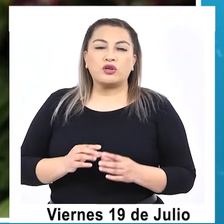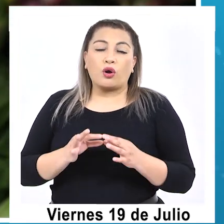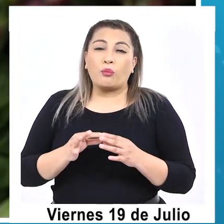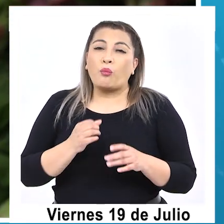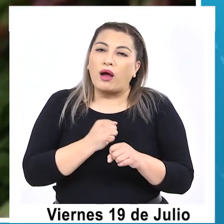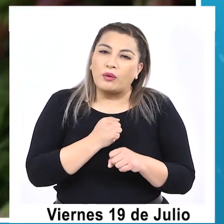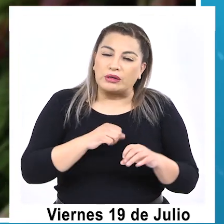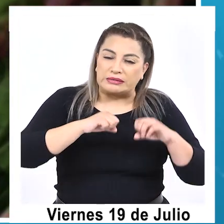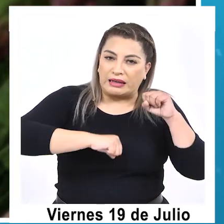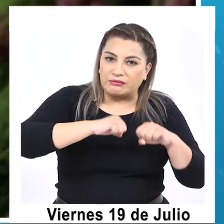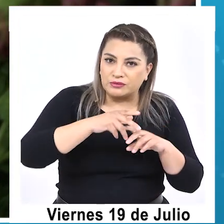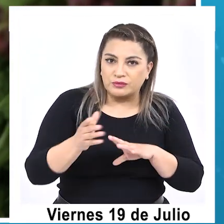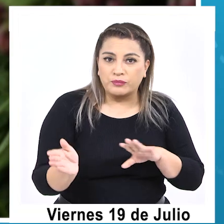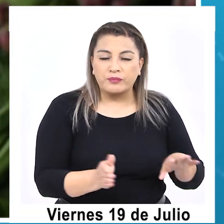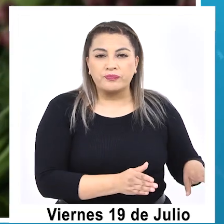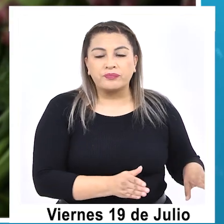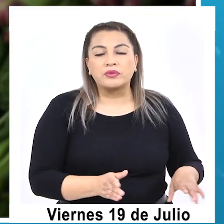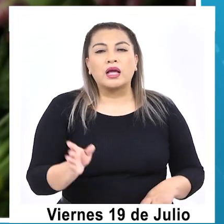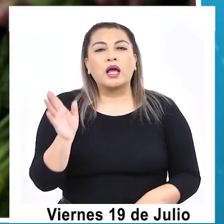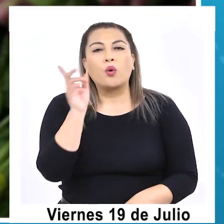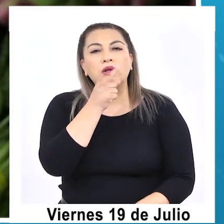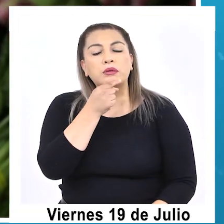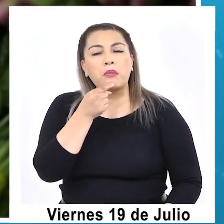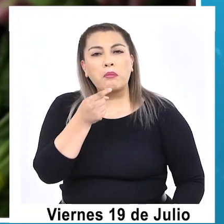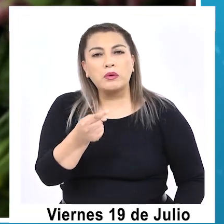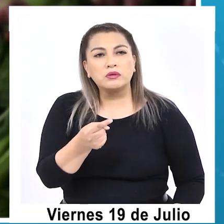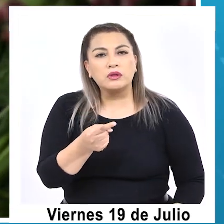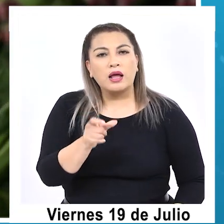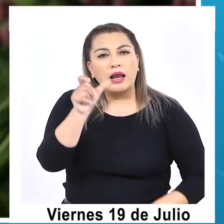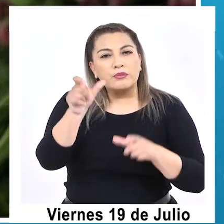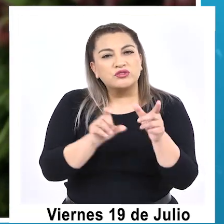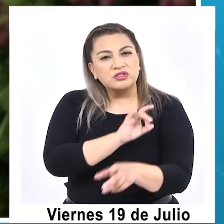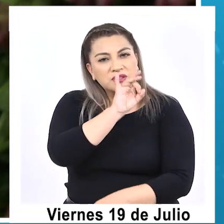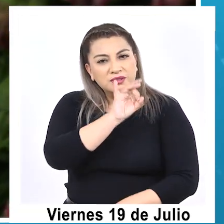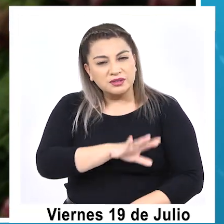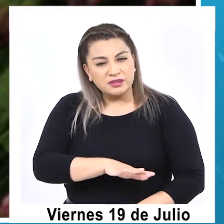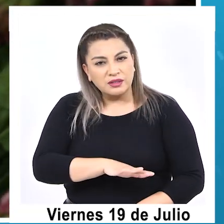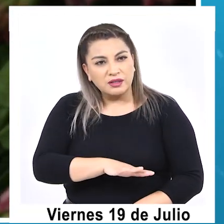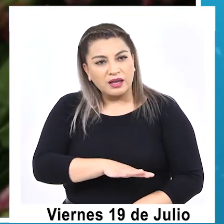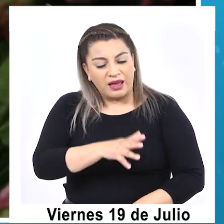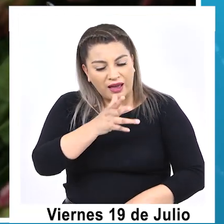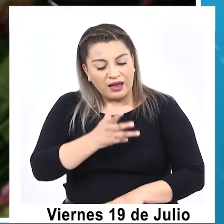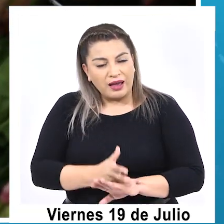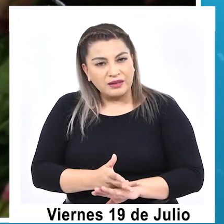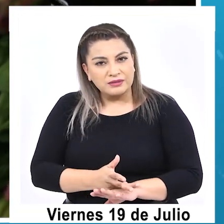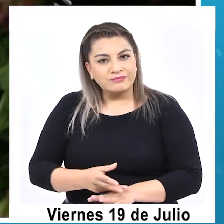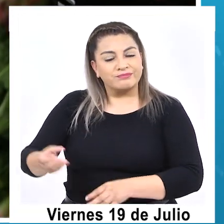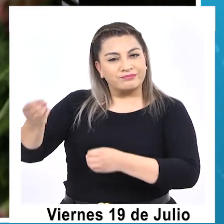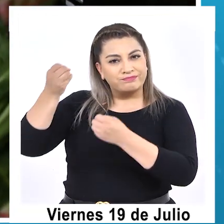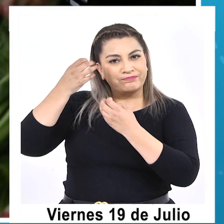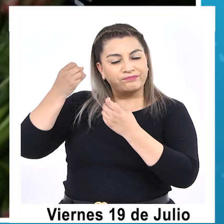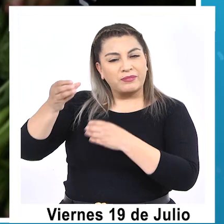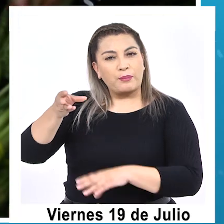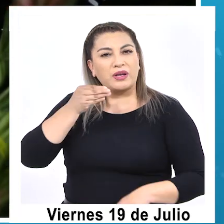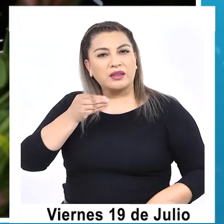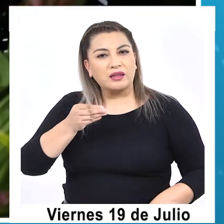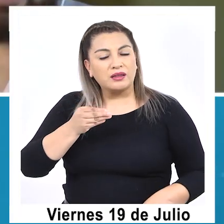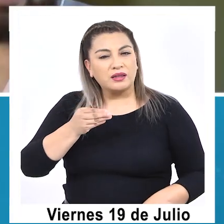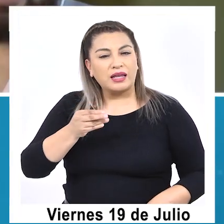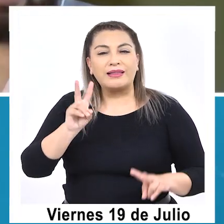etcétera. Perfecto. Y la última pregunta, ¿los chilenos tenemos la educación necesaria en la